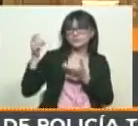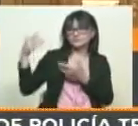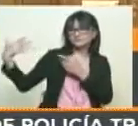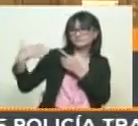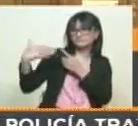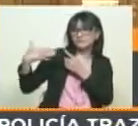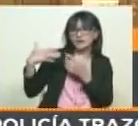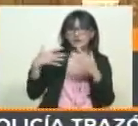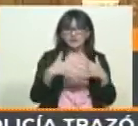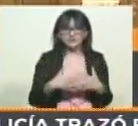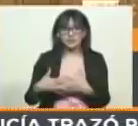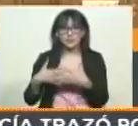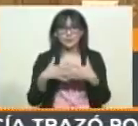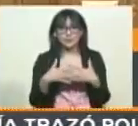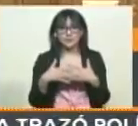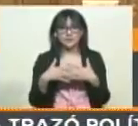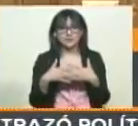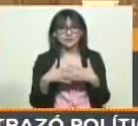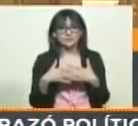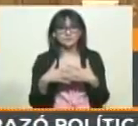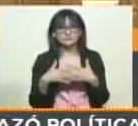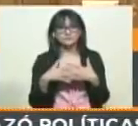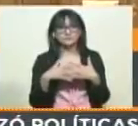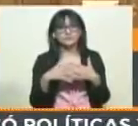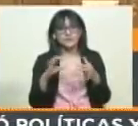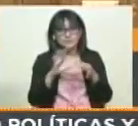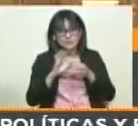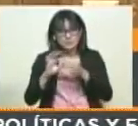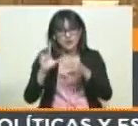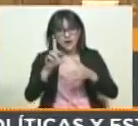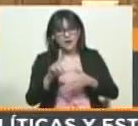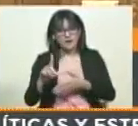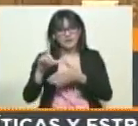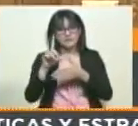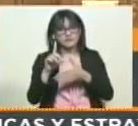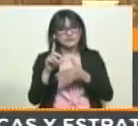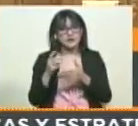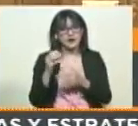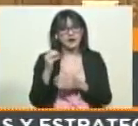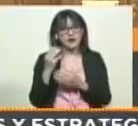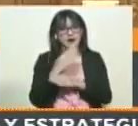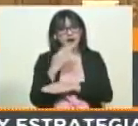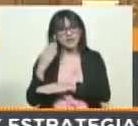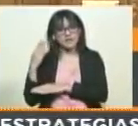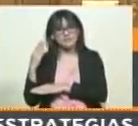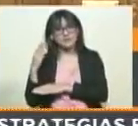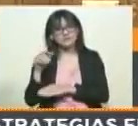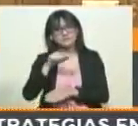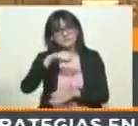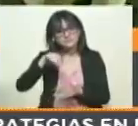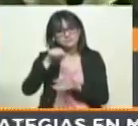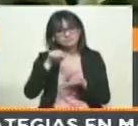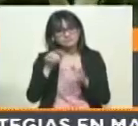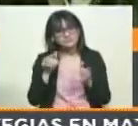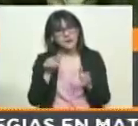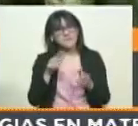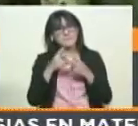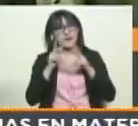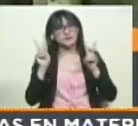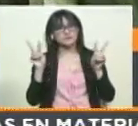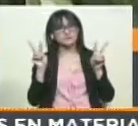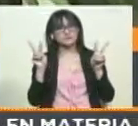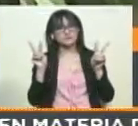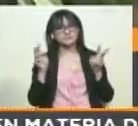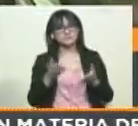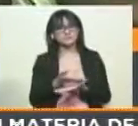postulados de la Proclama de América Latina y el Caribe como zona de paz. Compañeras y compañeros, como